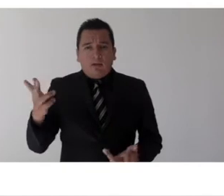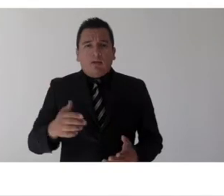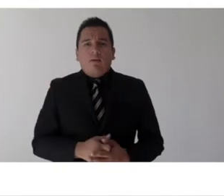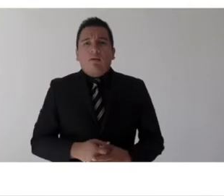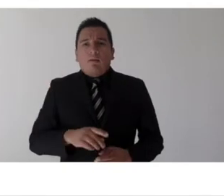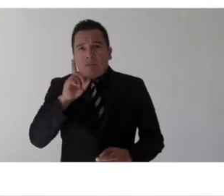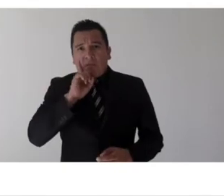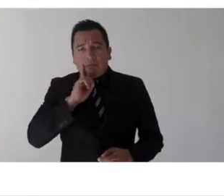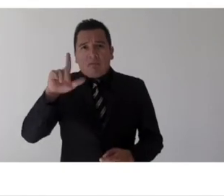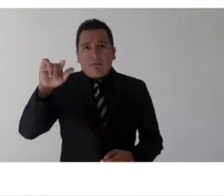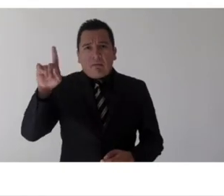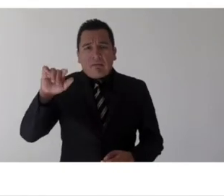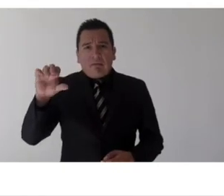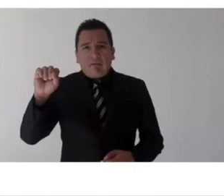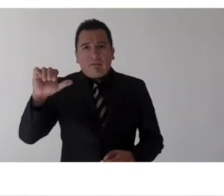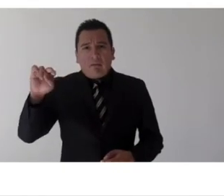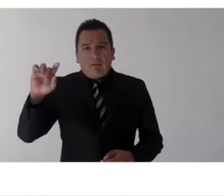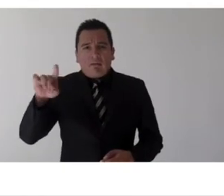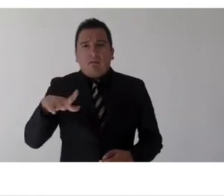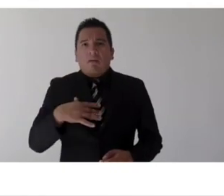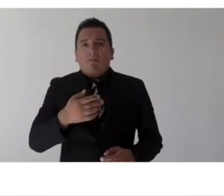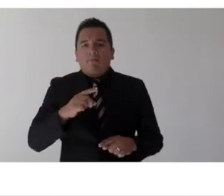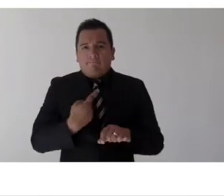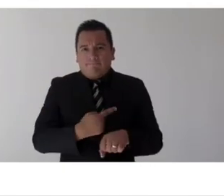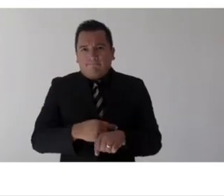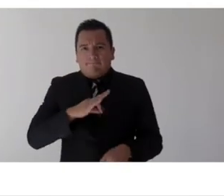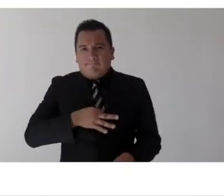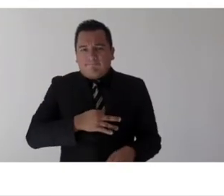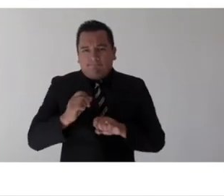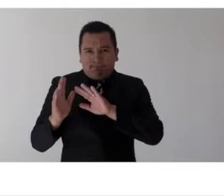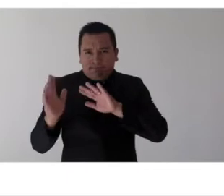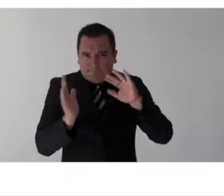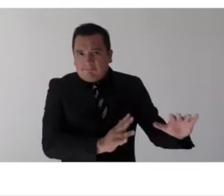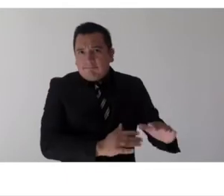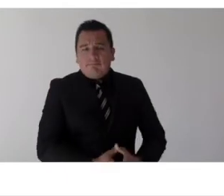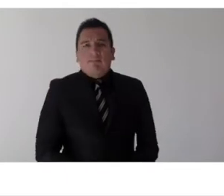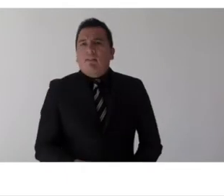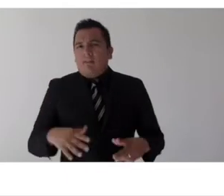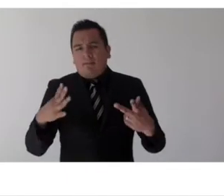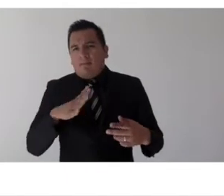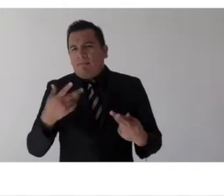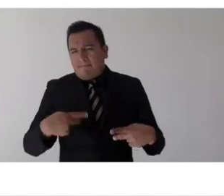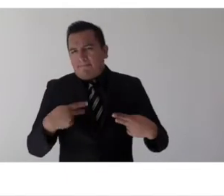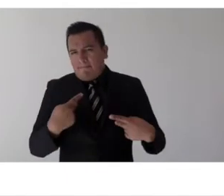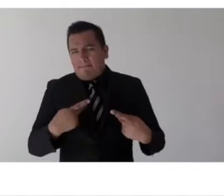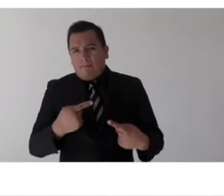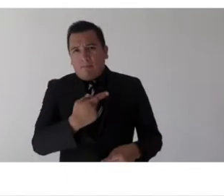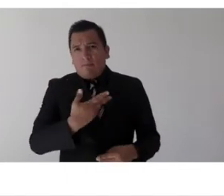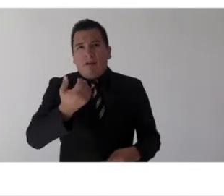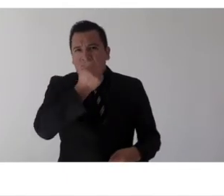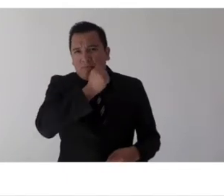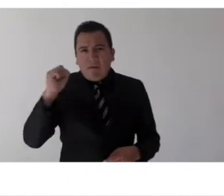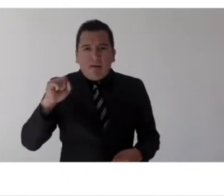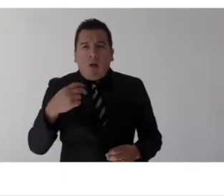contra la Delincuencia, entre muchos más. Y todos estos personajes, estas personas con una reputación y con una capacidad